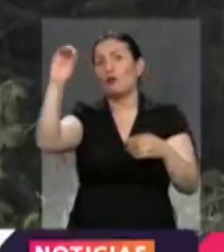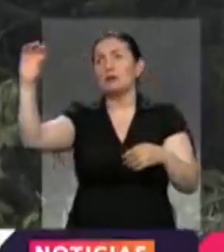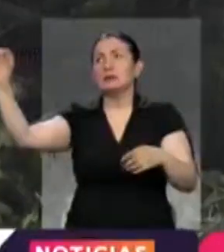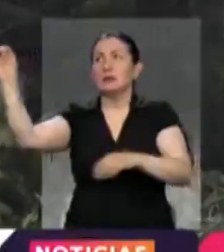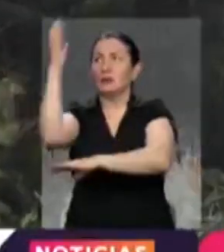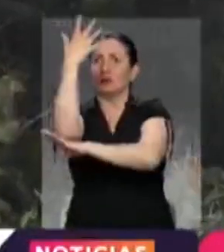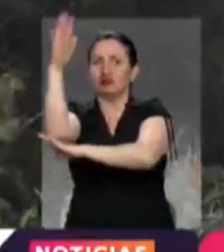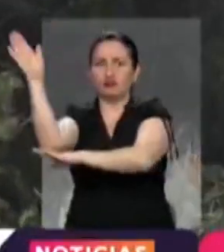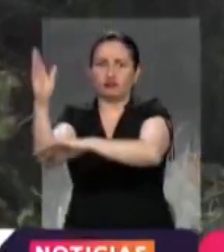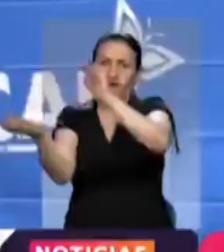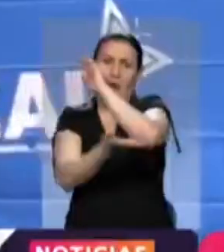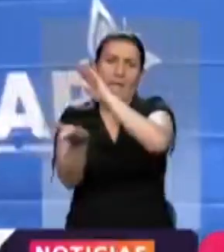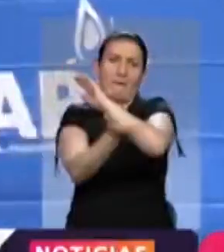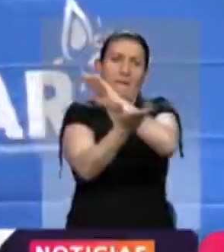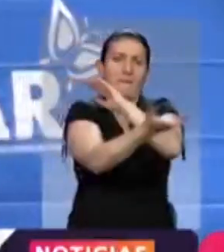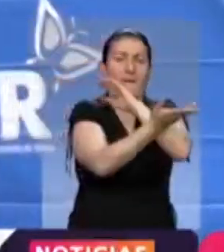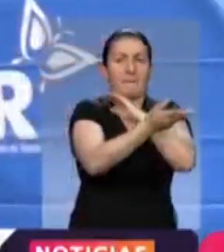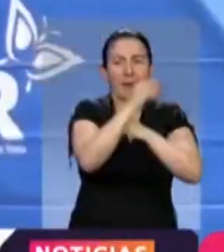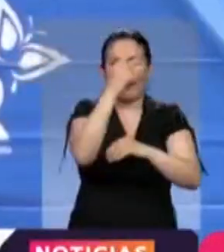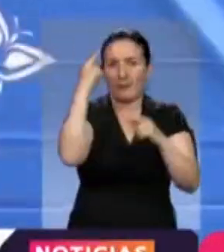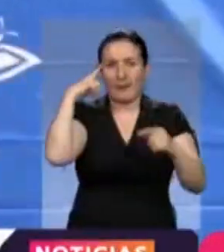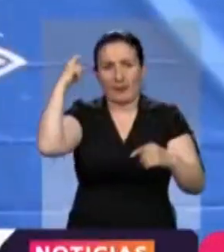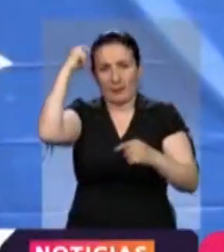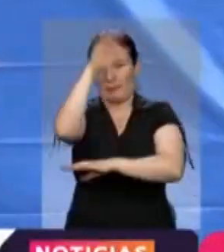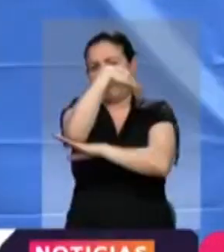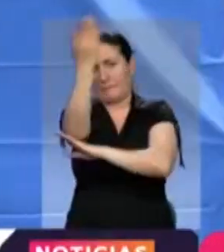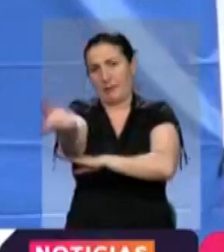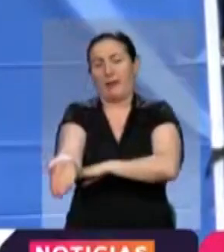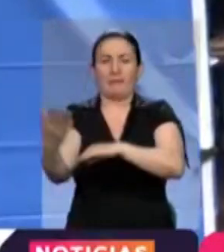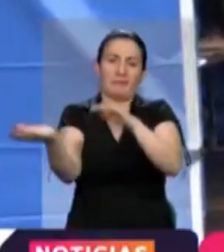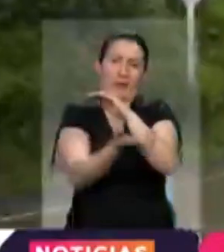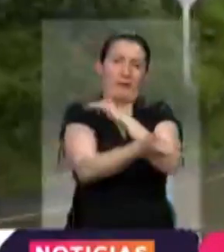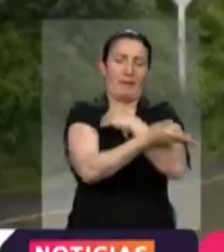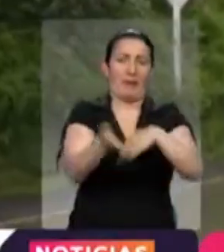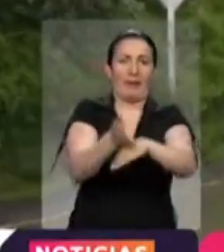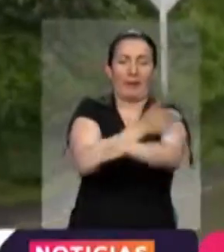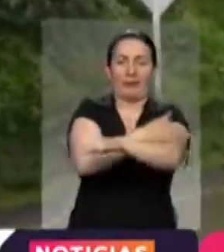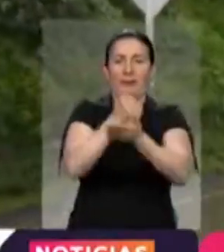En asistencia social, la Cruz Roja también adelanta ayudas importantes.